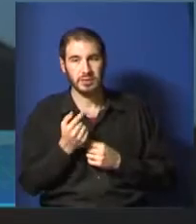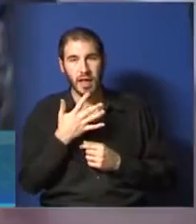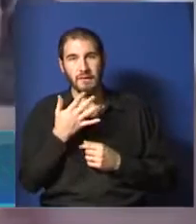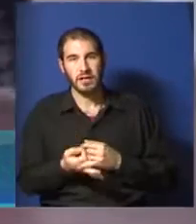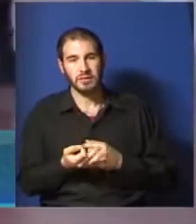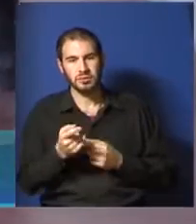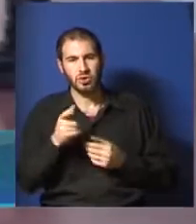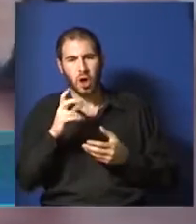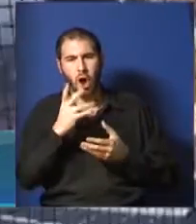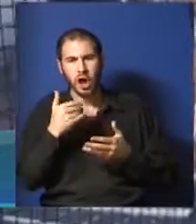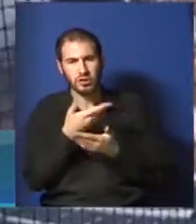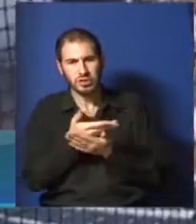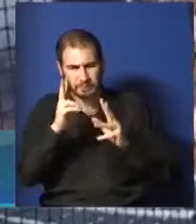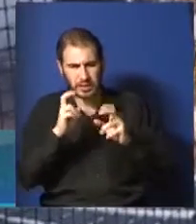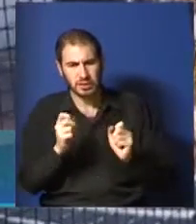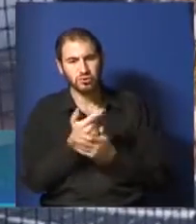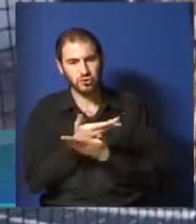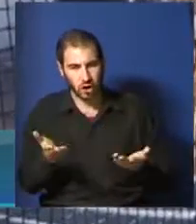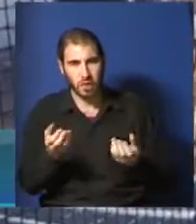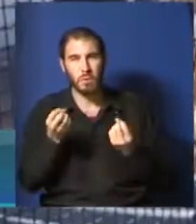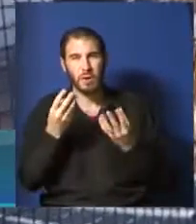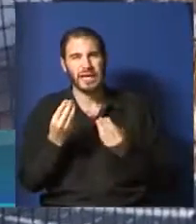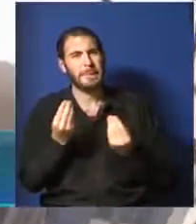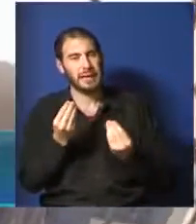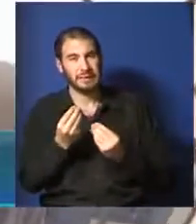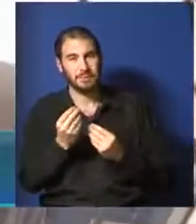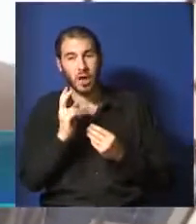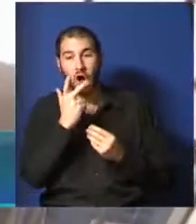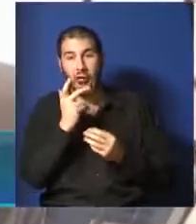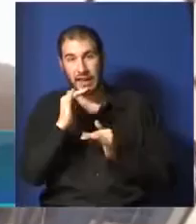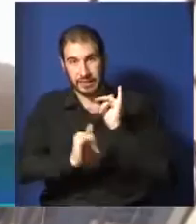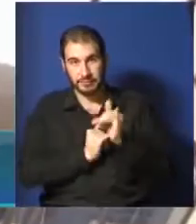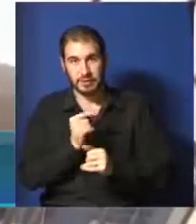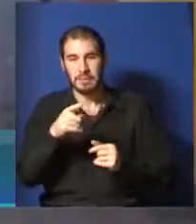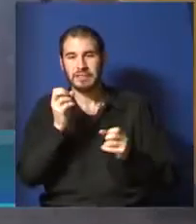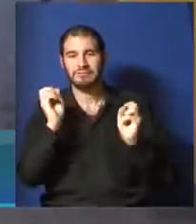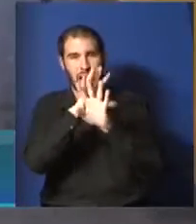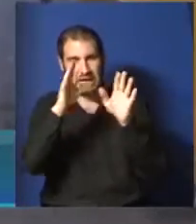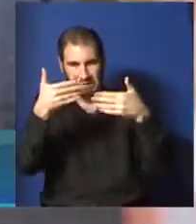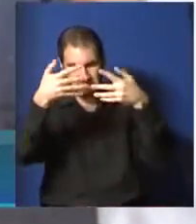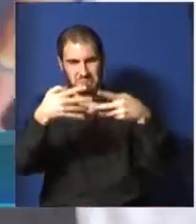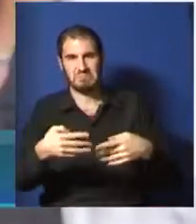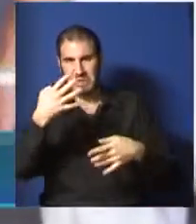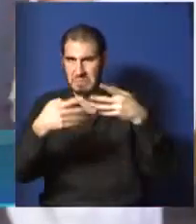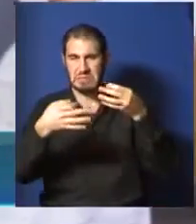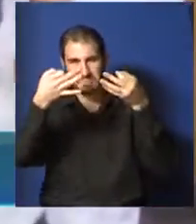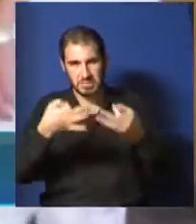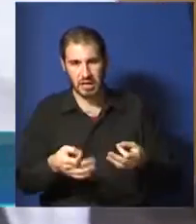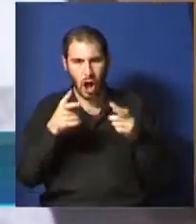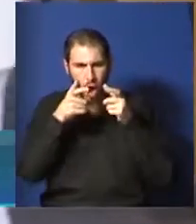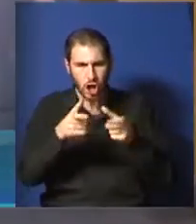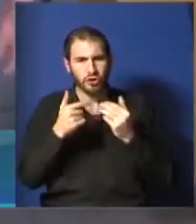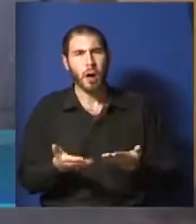efectivamente se oralice toda la investigación, porque ¿saben qué pasa? La oralidad da transparencia, da posibilidad de